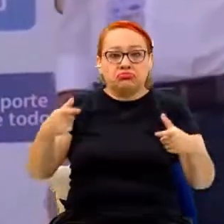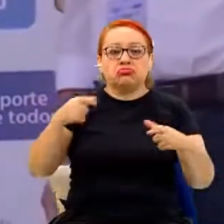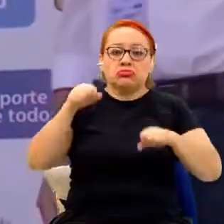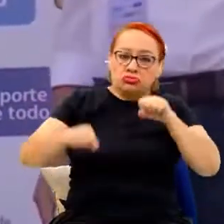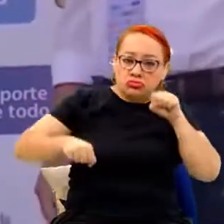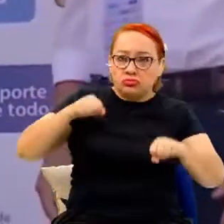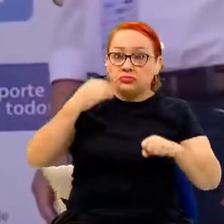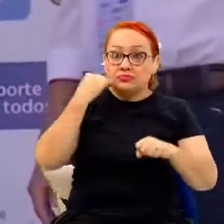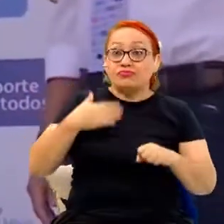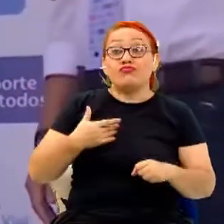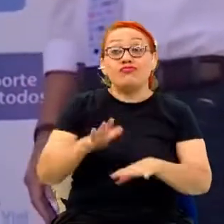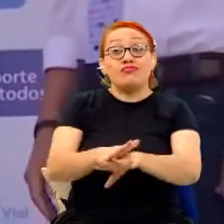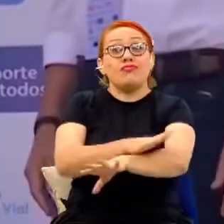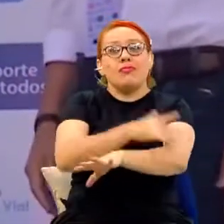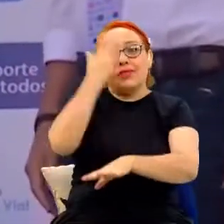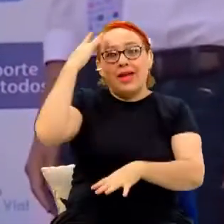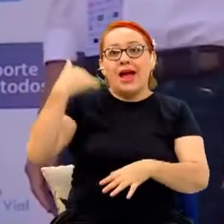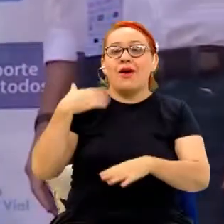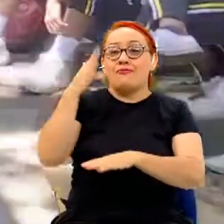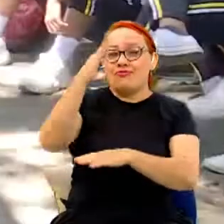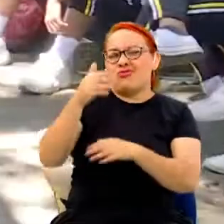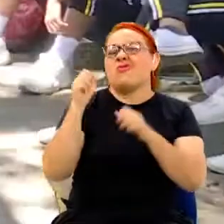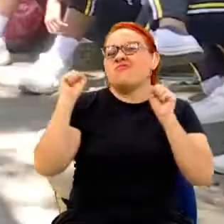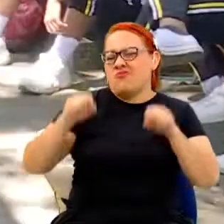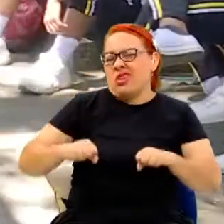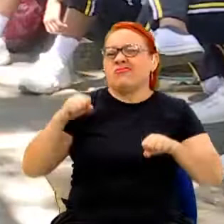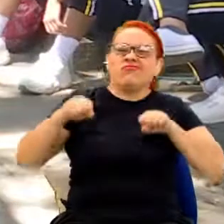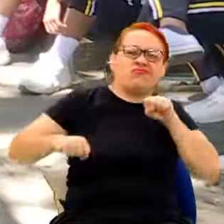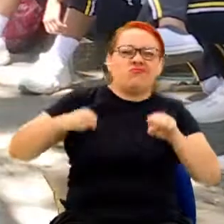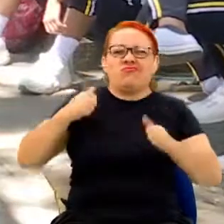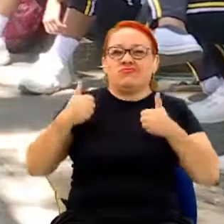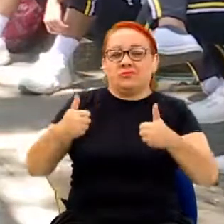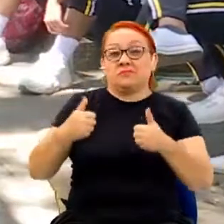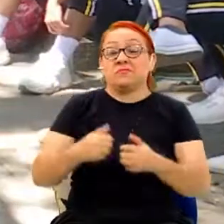y muy emocionada por nuestro futuro.